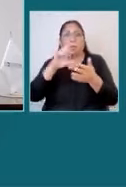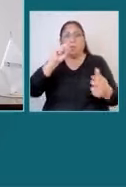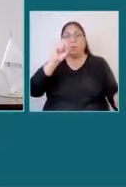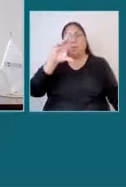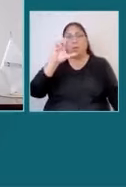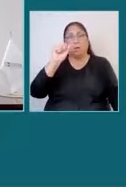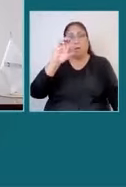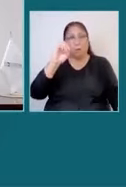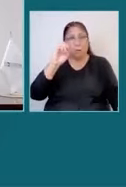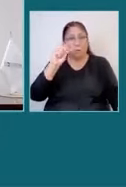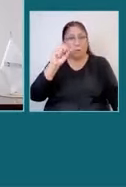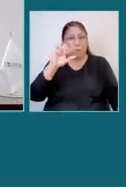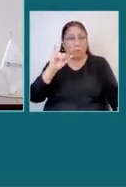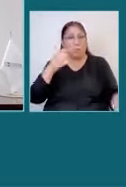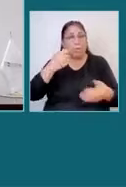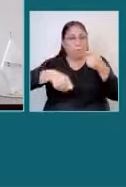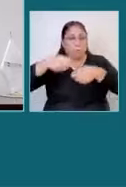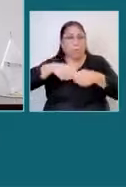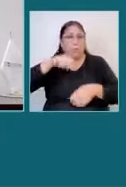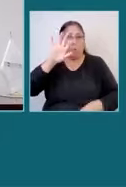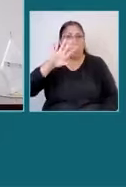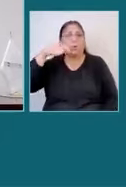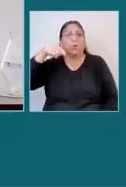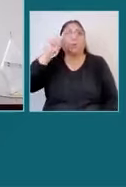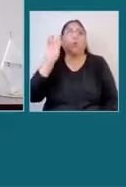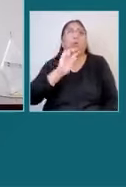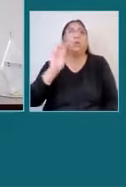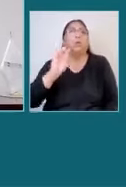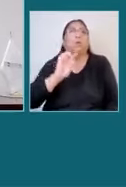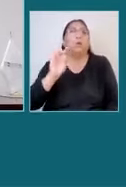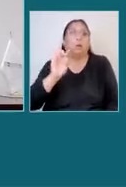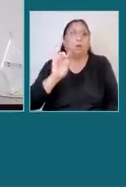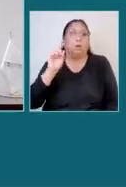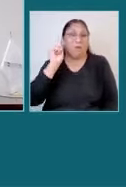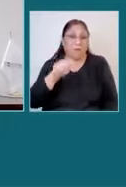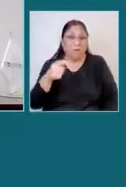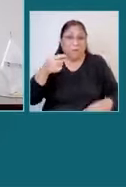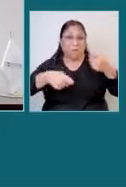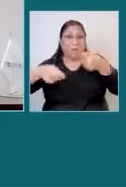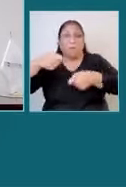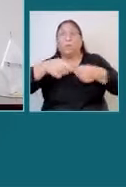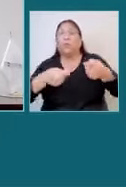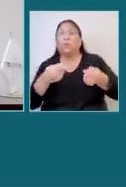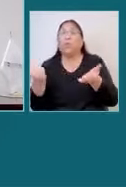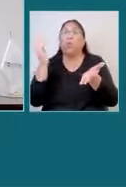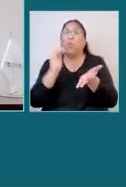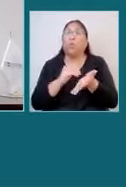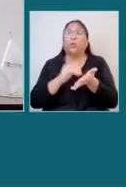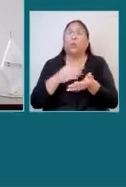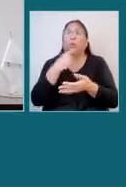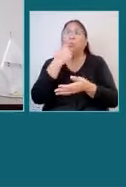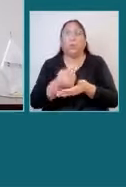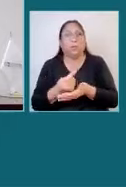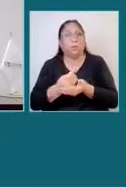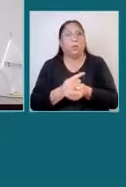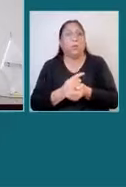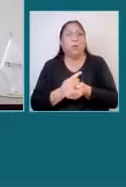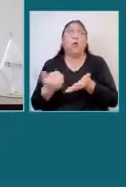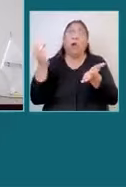Fund una inversión de $4 millones. Y esta inversión, nuevamente, lo que busca es ser